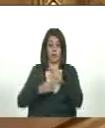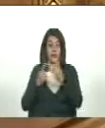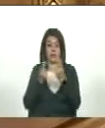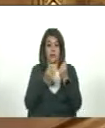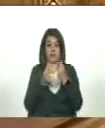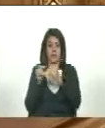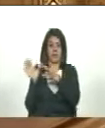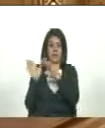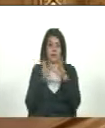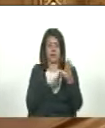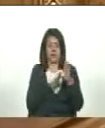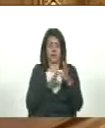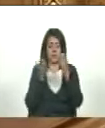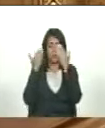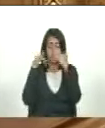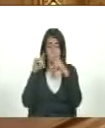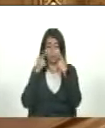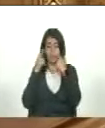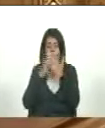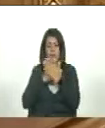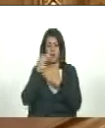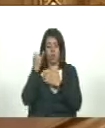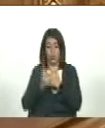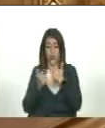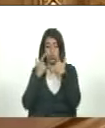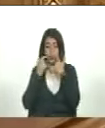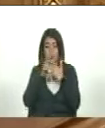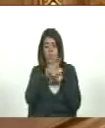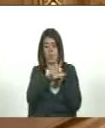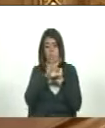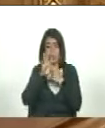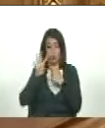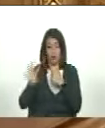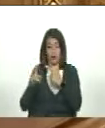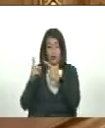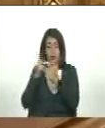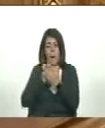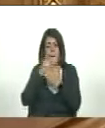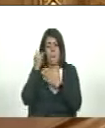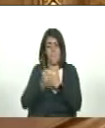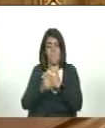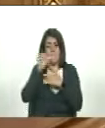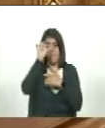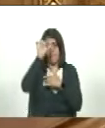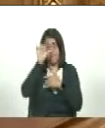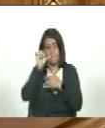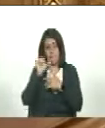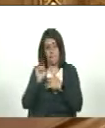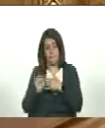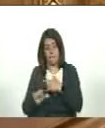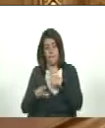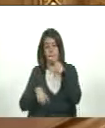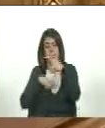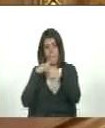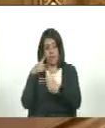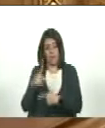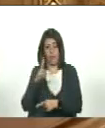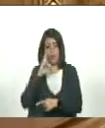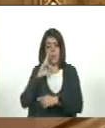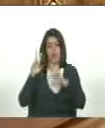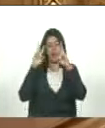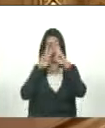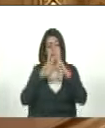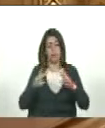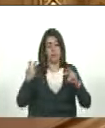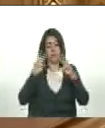La siguiente lámina, bueno, ahí tenemos los proyectos, que son 34, y está cada uno de ellos, que luego ustedes los pueden